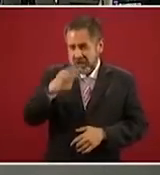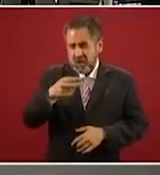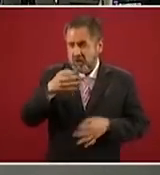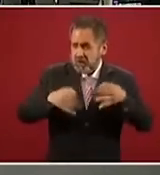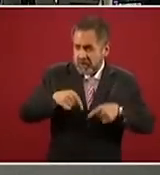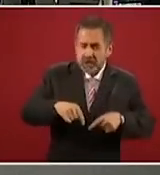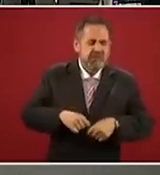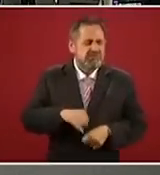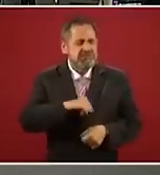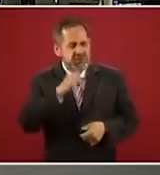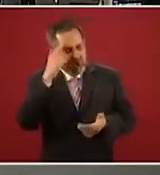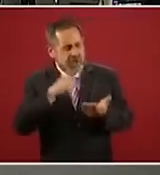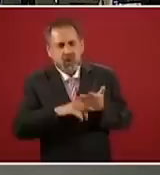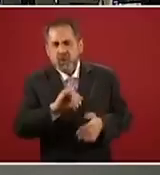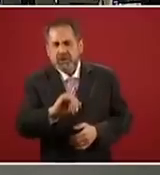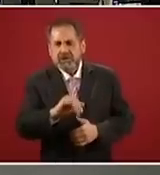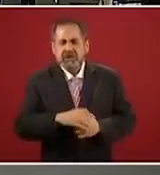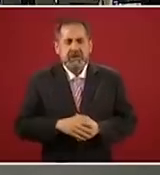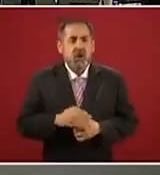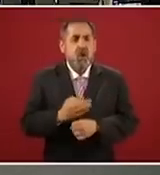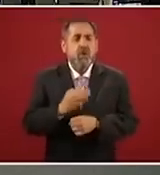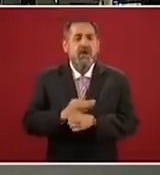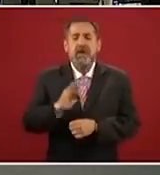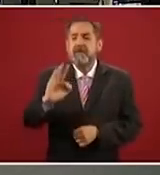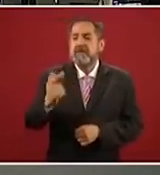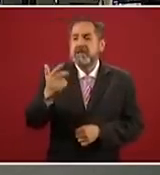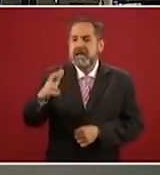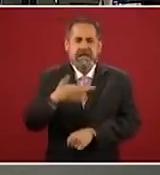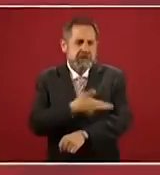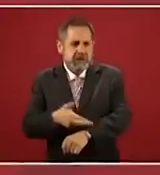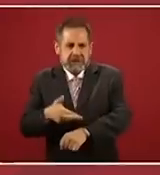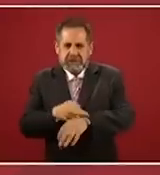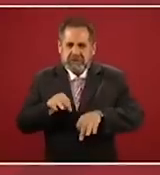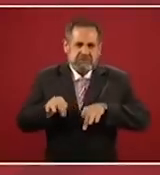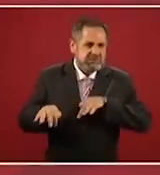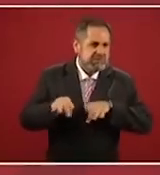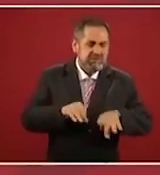porque la Fiscalía está haciendo su trabajo muy bien.